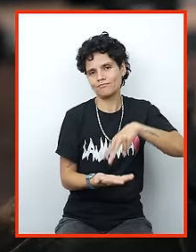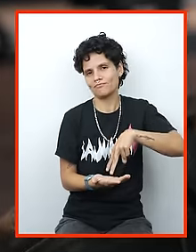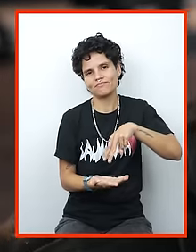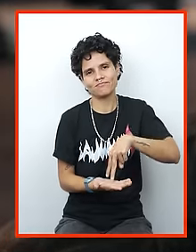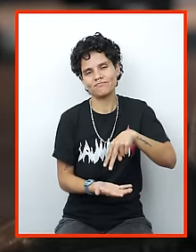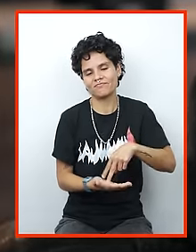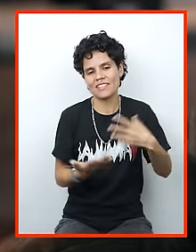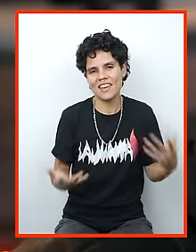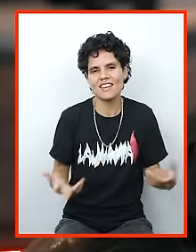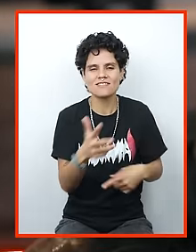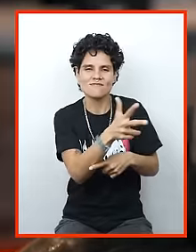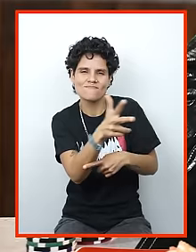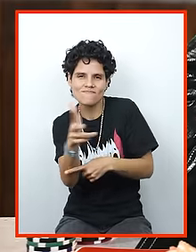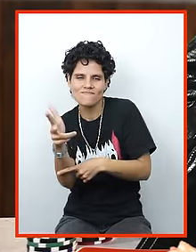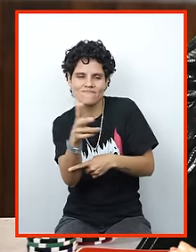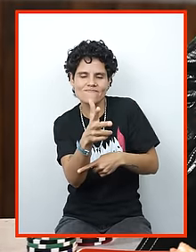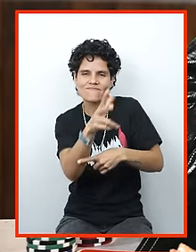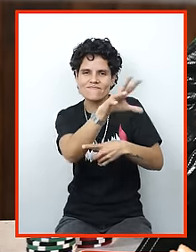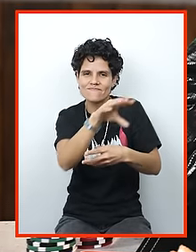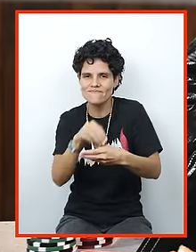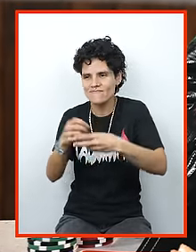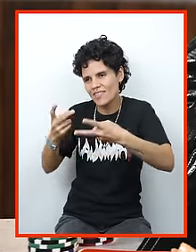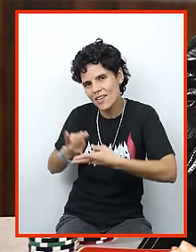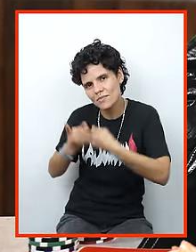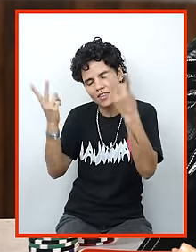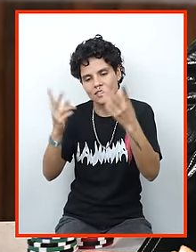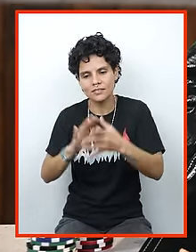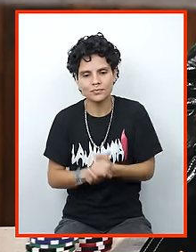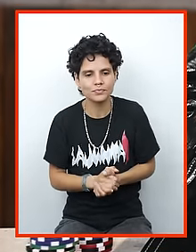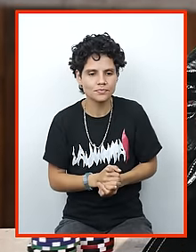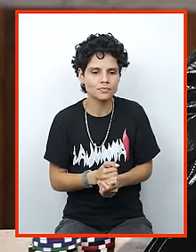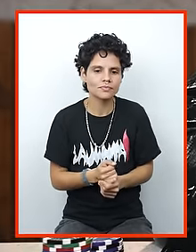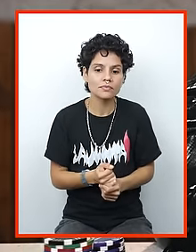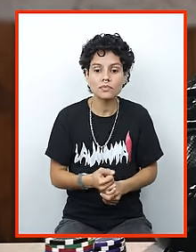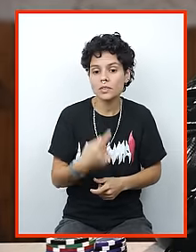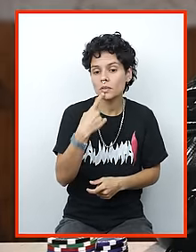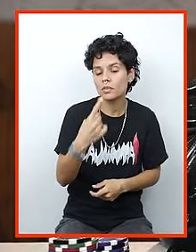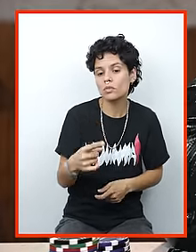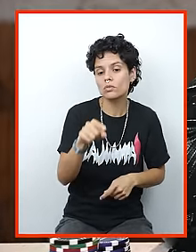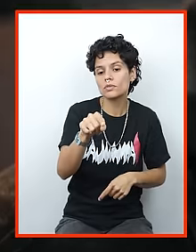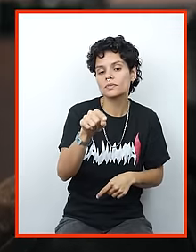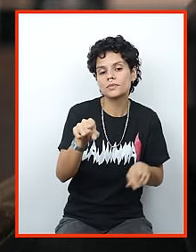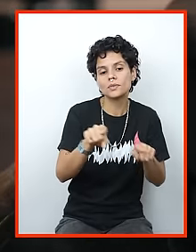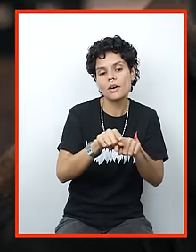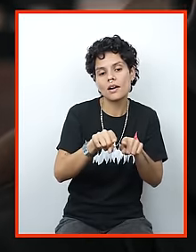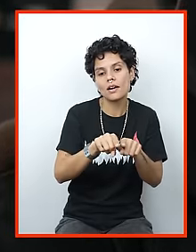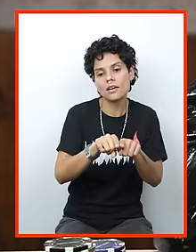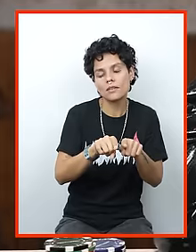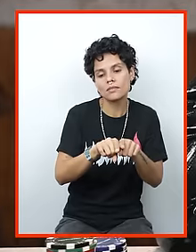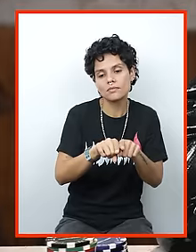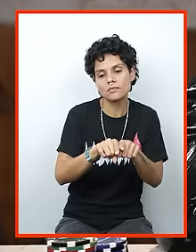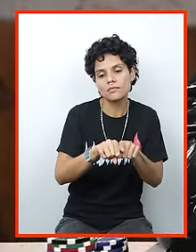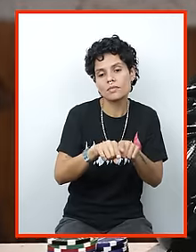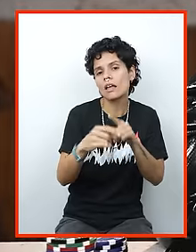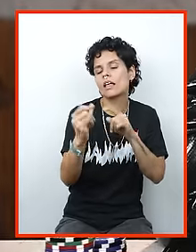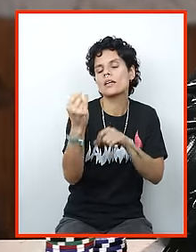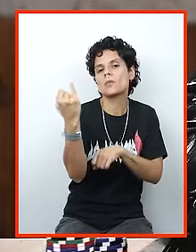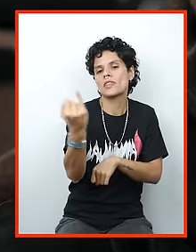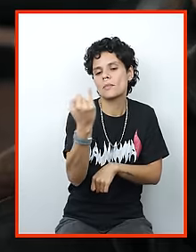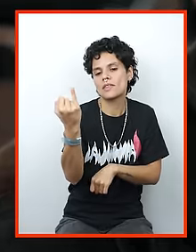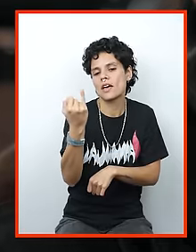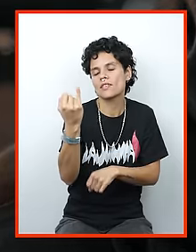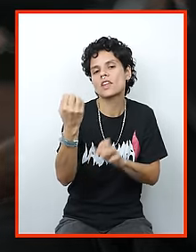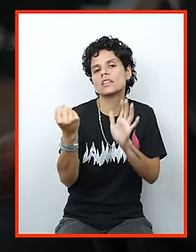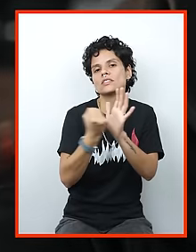ahí, estamos transmitiendo, estamos elaborando todo. ¿Qué ha sido estar en un sello independiente? ¿Es más complejo, es más difícil, sí, pero se tutela mejor el arte?